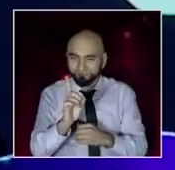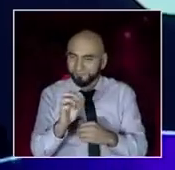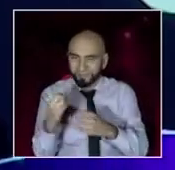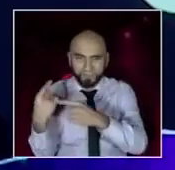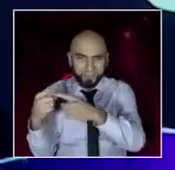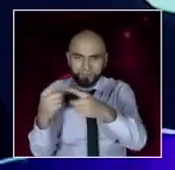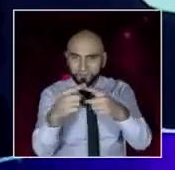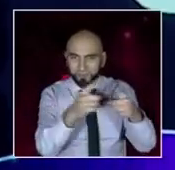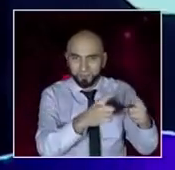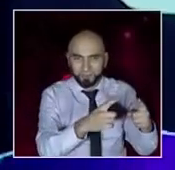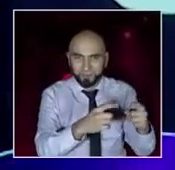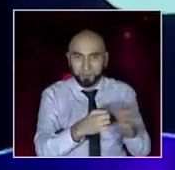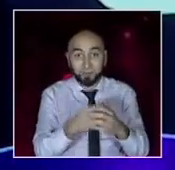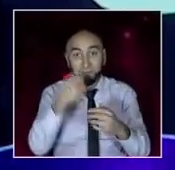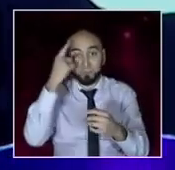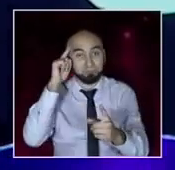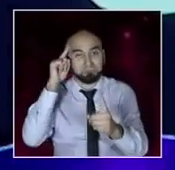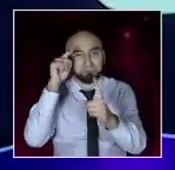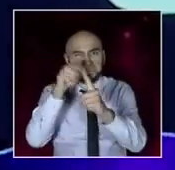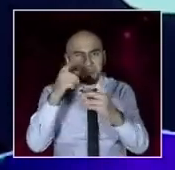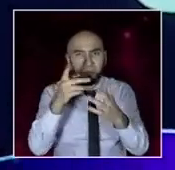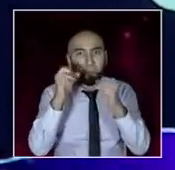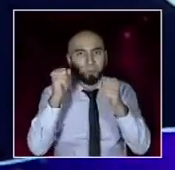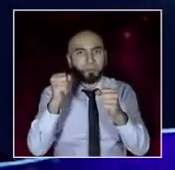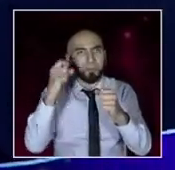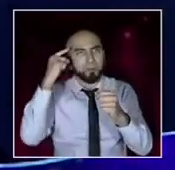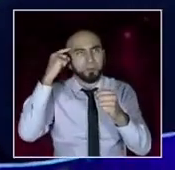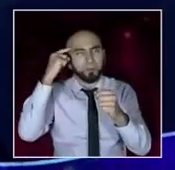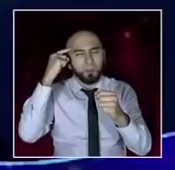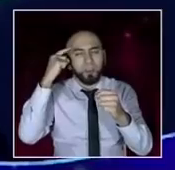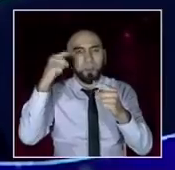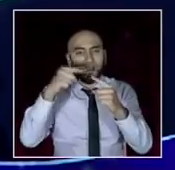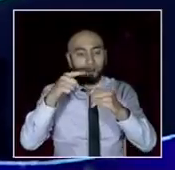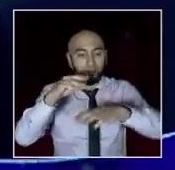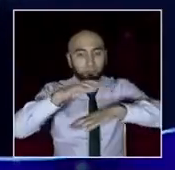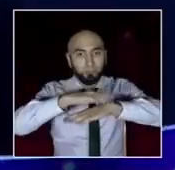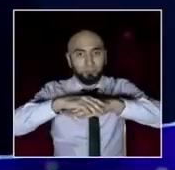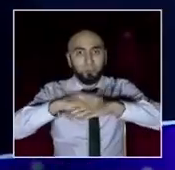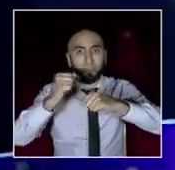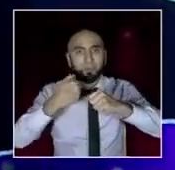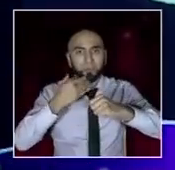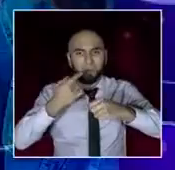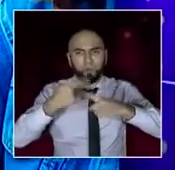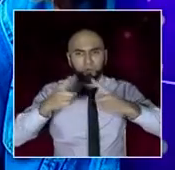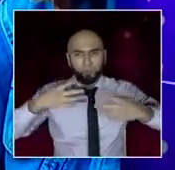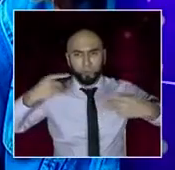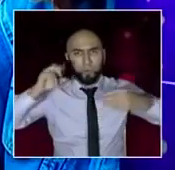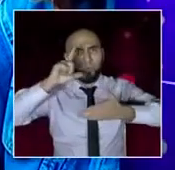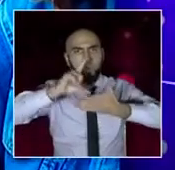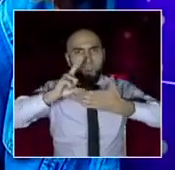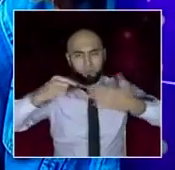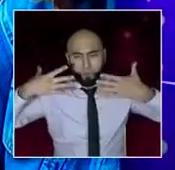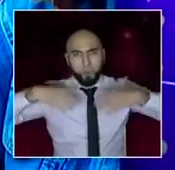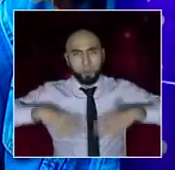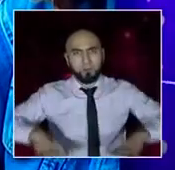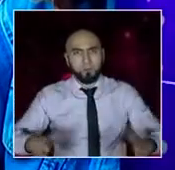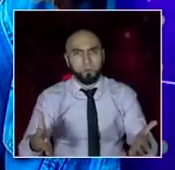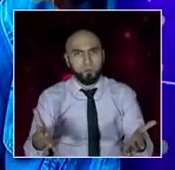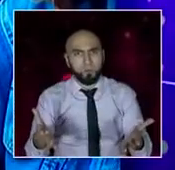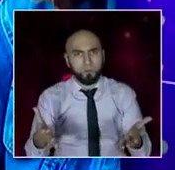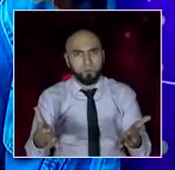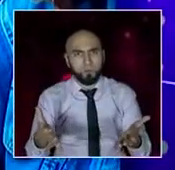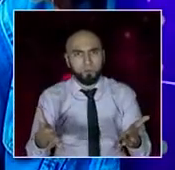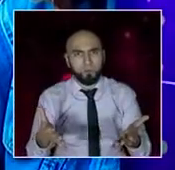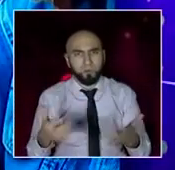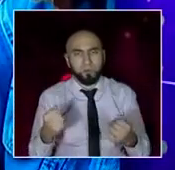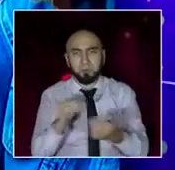es que se puede extender el mismo principio de la ilusión de la mano de goma a todo el cuerpo. Por ejemplo, con dos personas que